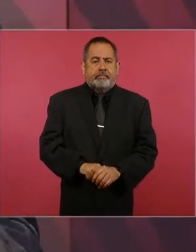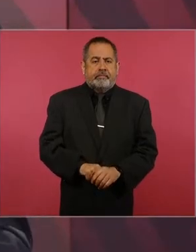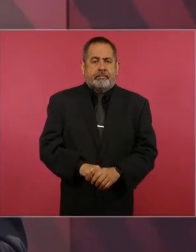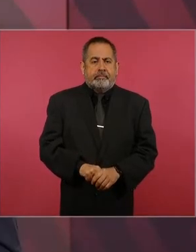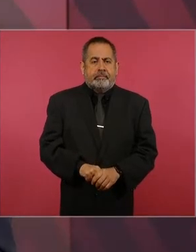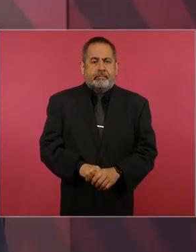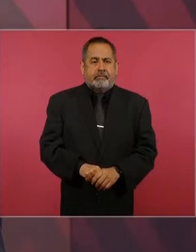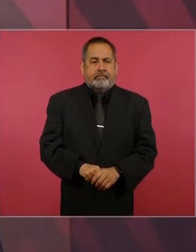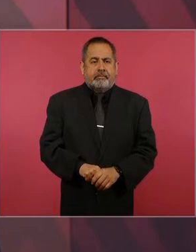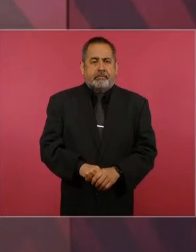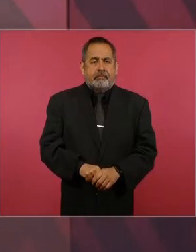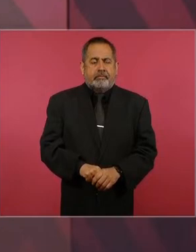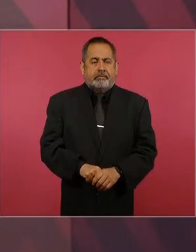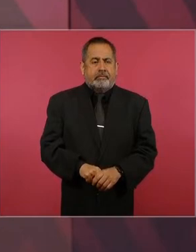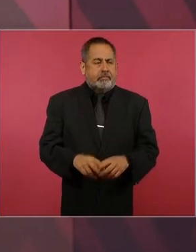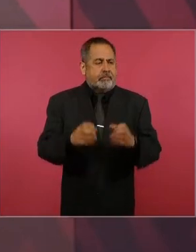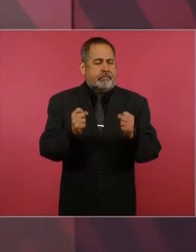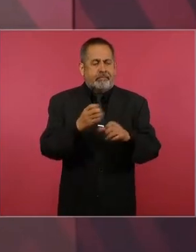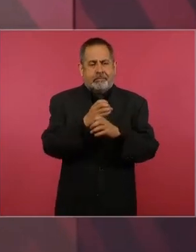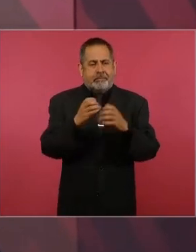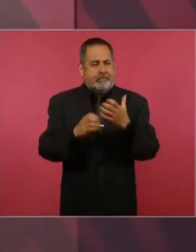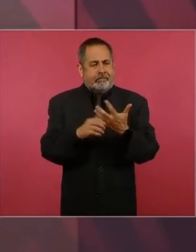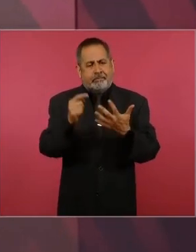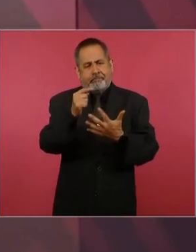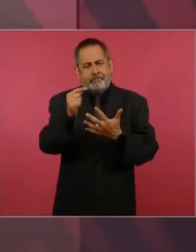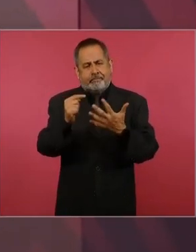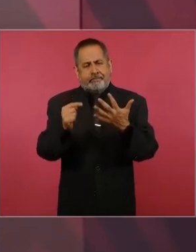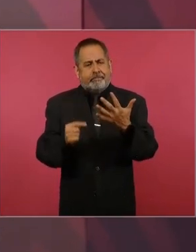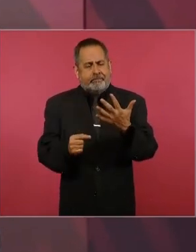muchísimas otras cosas